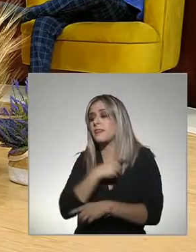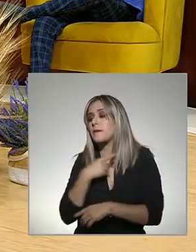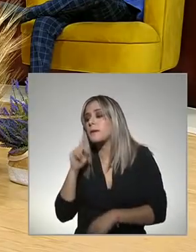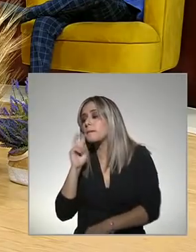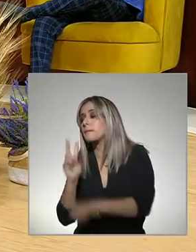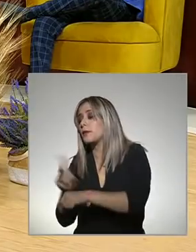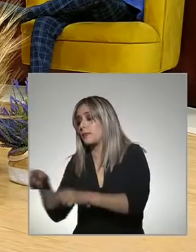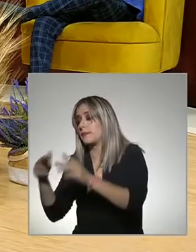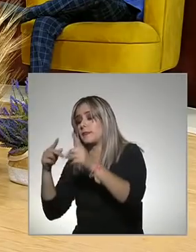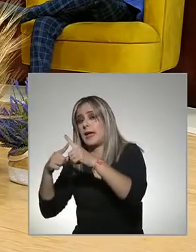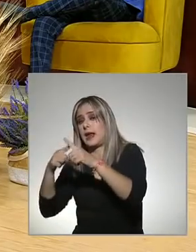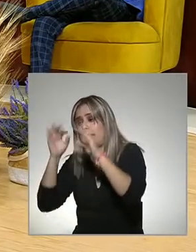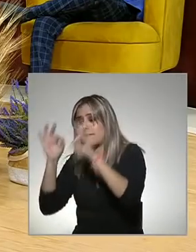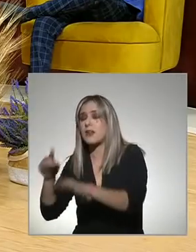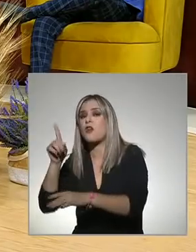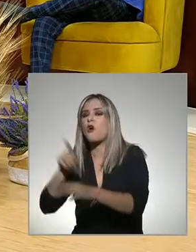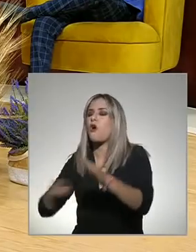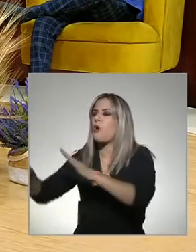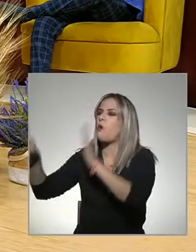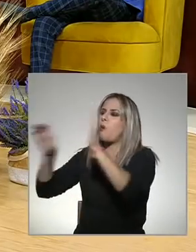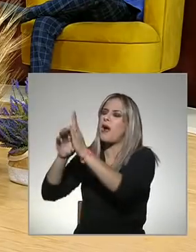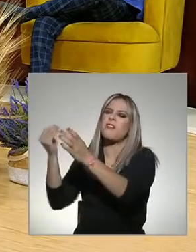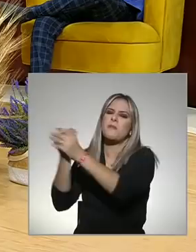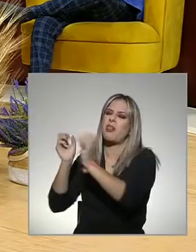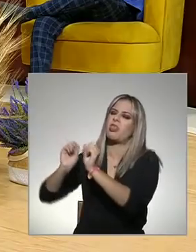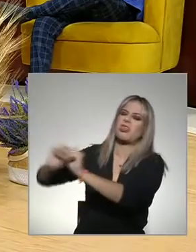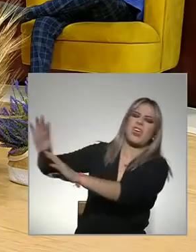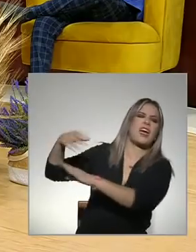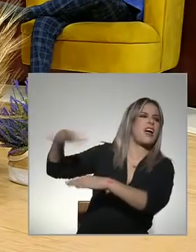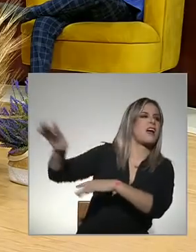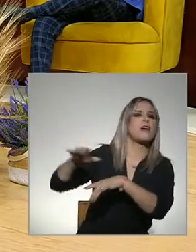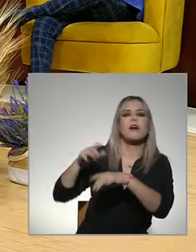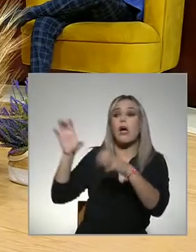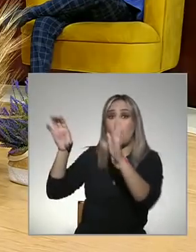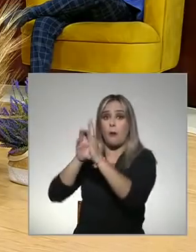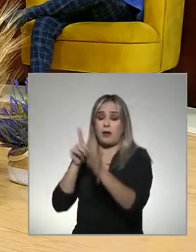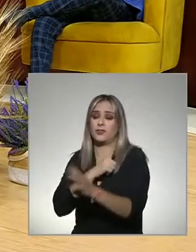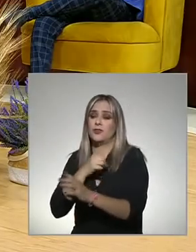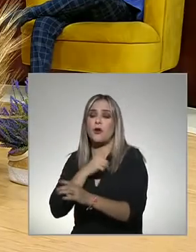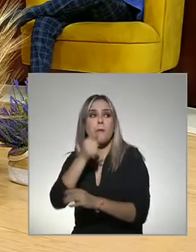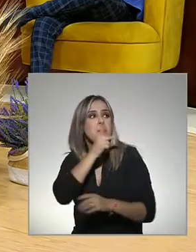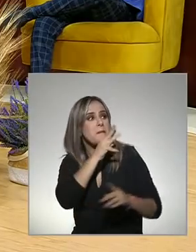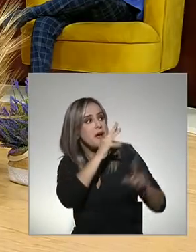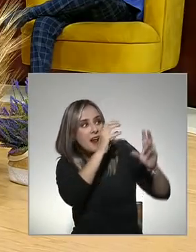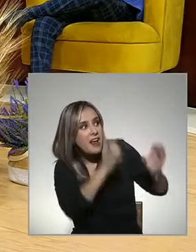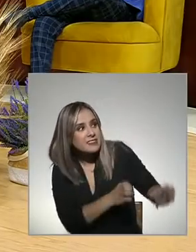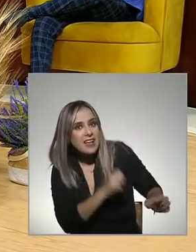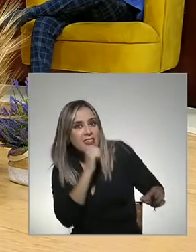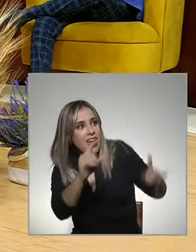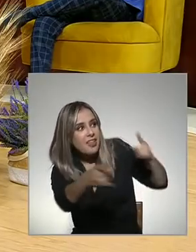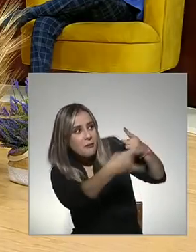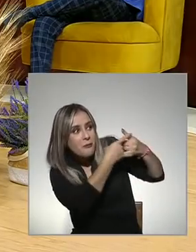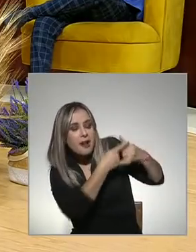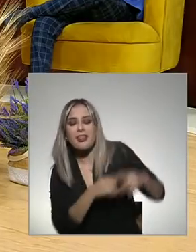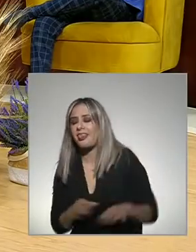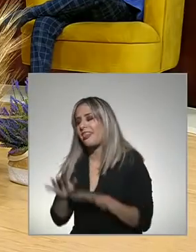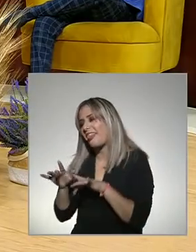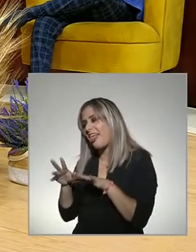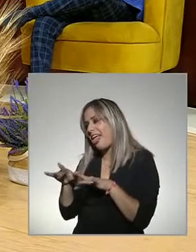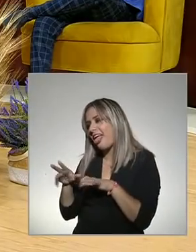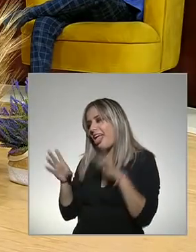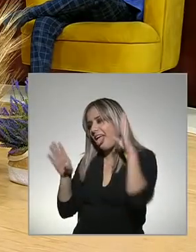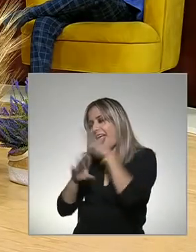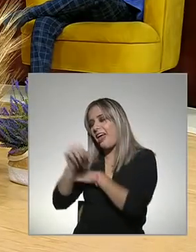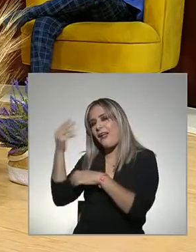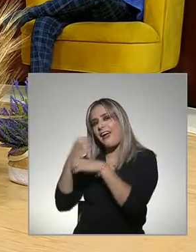todos. No en el cuarto. Parte del contrato puede ser. Porque si está en el cuarto, el niño... Y tiene cierta razón, niño, su cuarto es su cuarto y